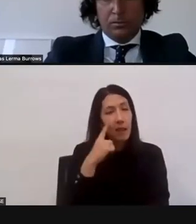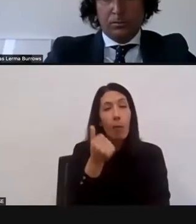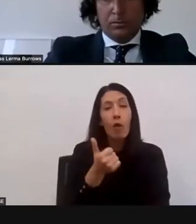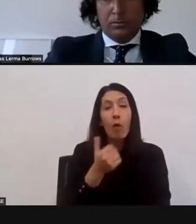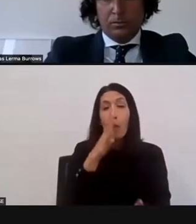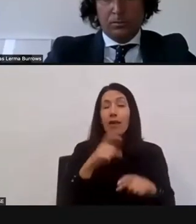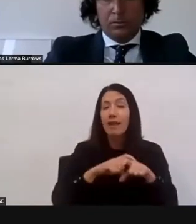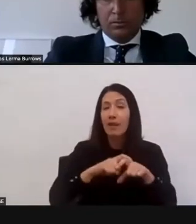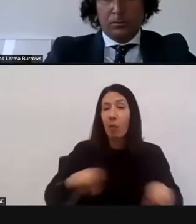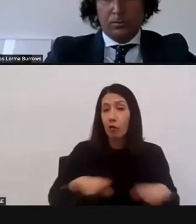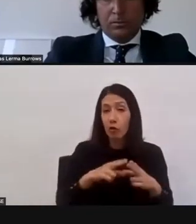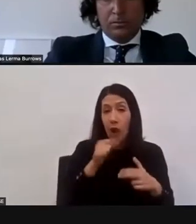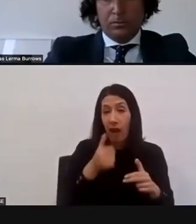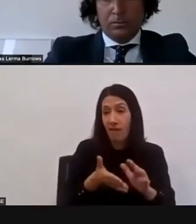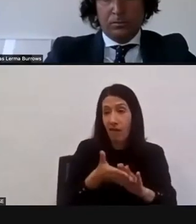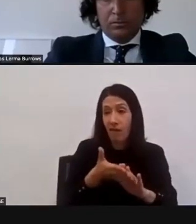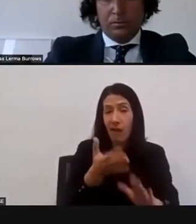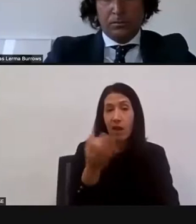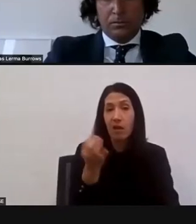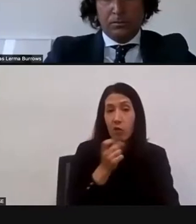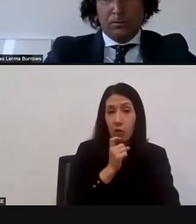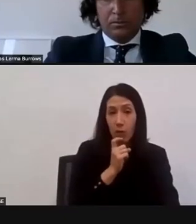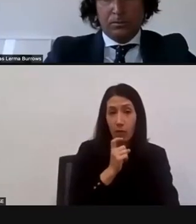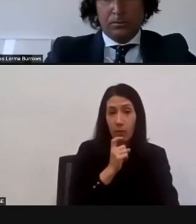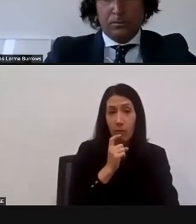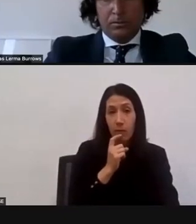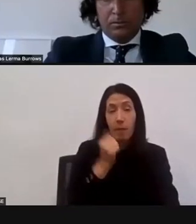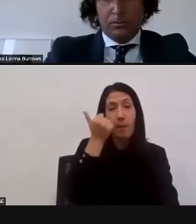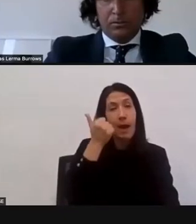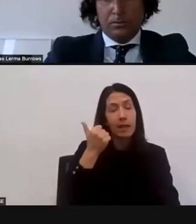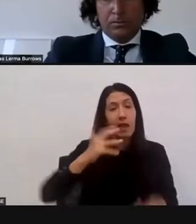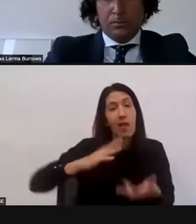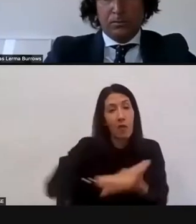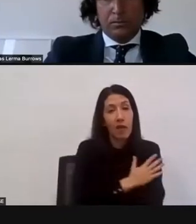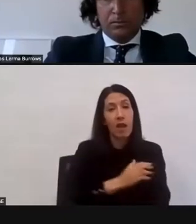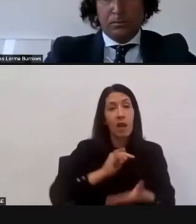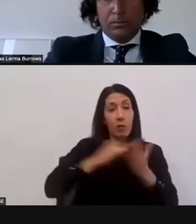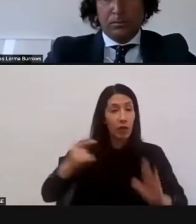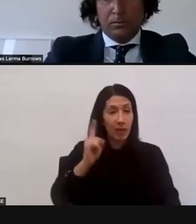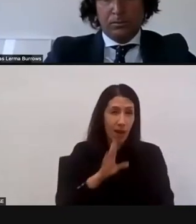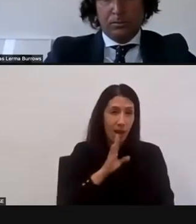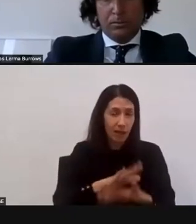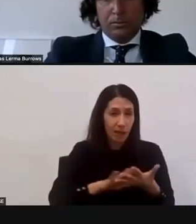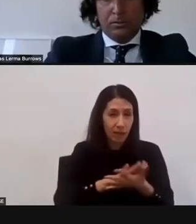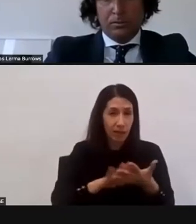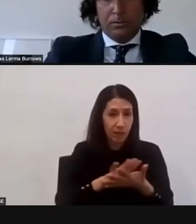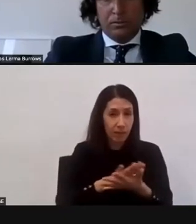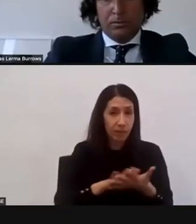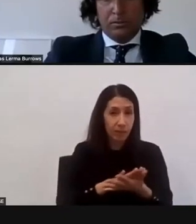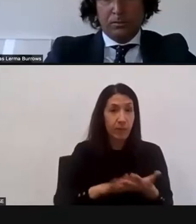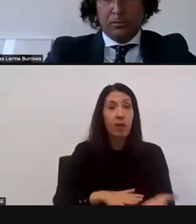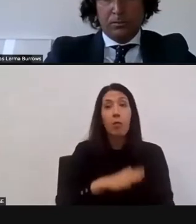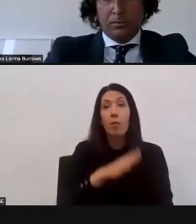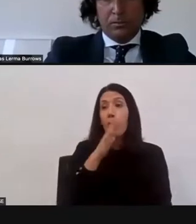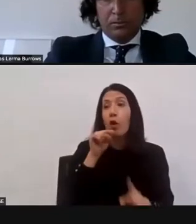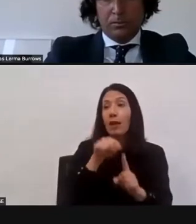sociedad a la que tendemos, basada mucho en las nuevas tecnologías, como hablábamos antes también, en la que por